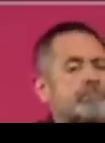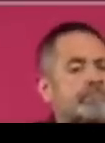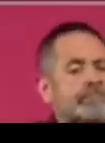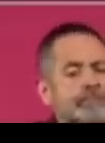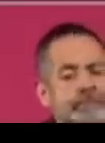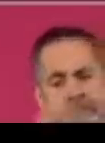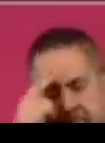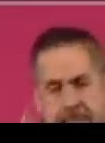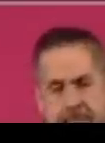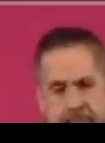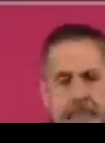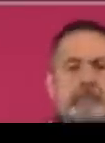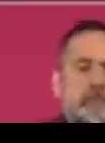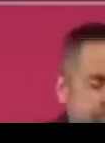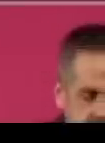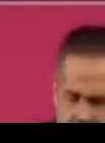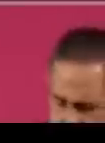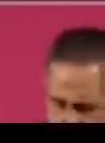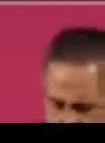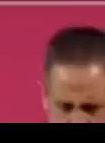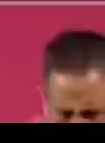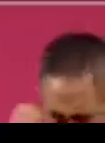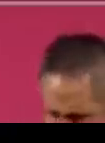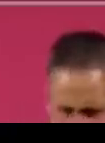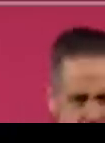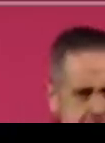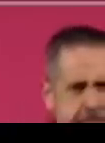que retomaron el caso